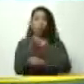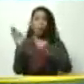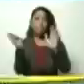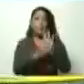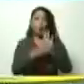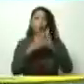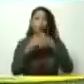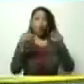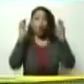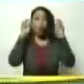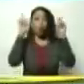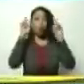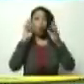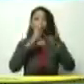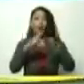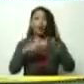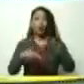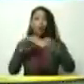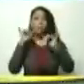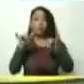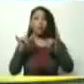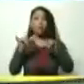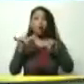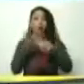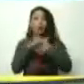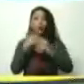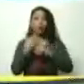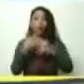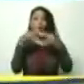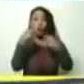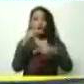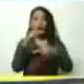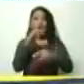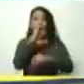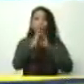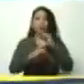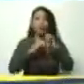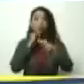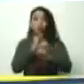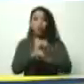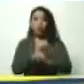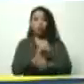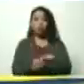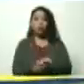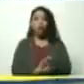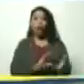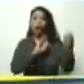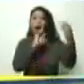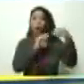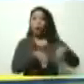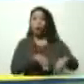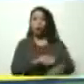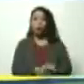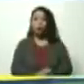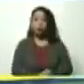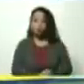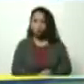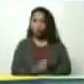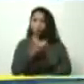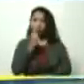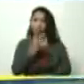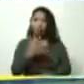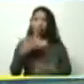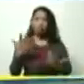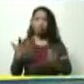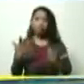los recursos que están en la misma situación a nivel internacional un acuerdo bueno entre